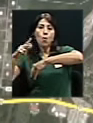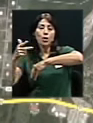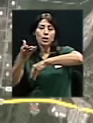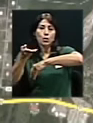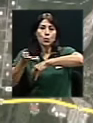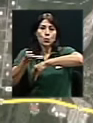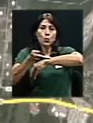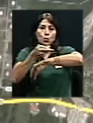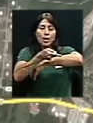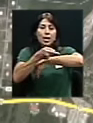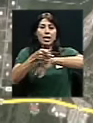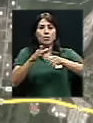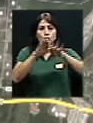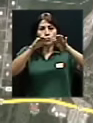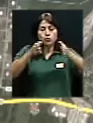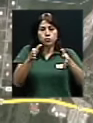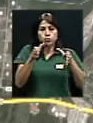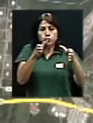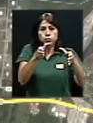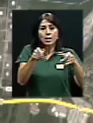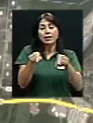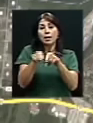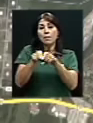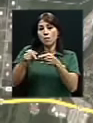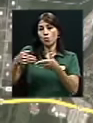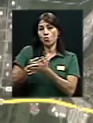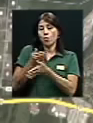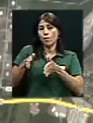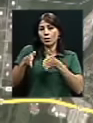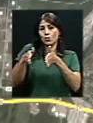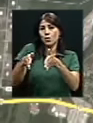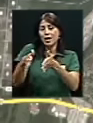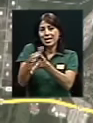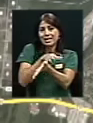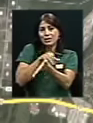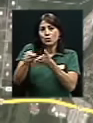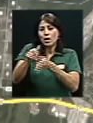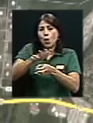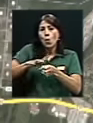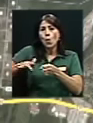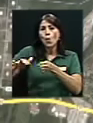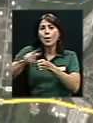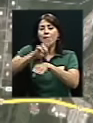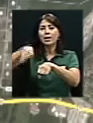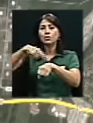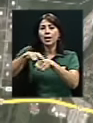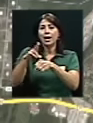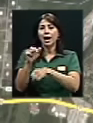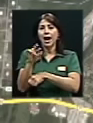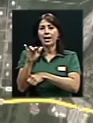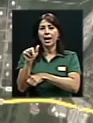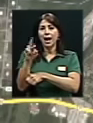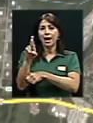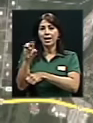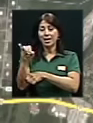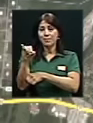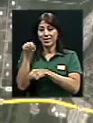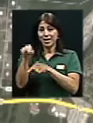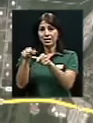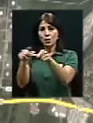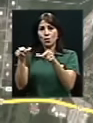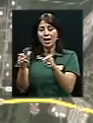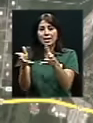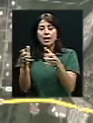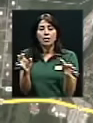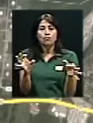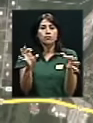de una nueva ruta que destruiría parte del humedal nacional Cariari y que busca conectar dicha terminal